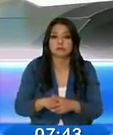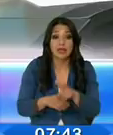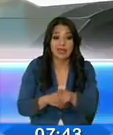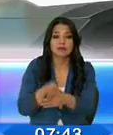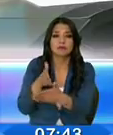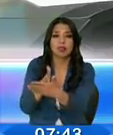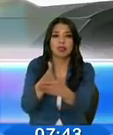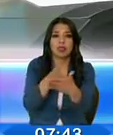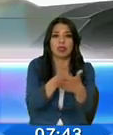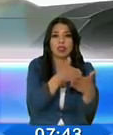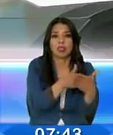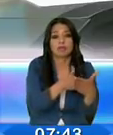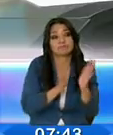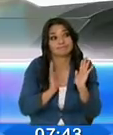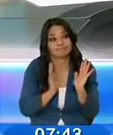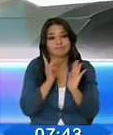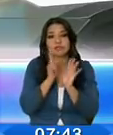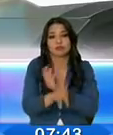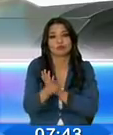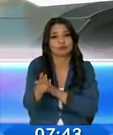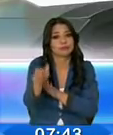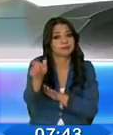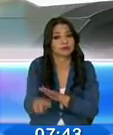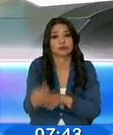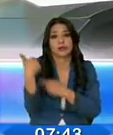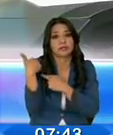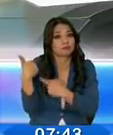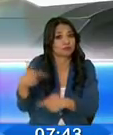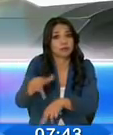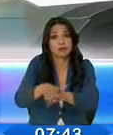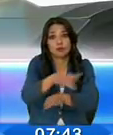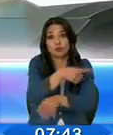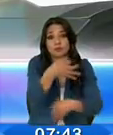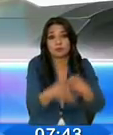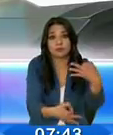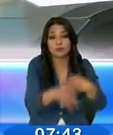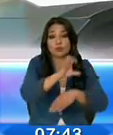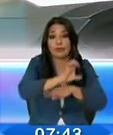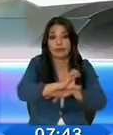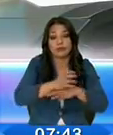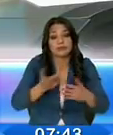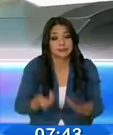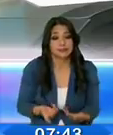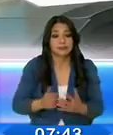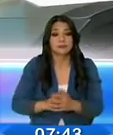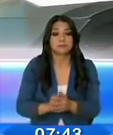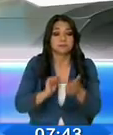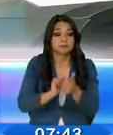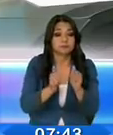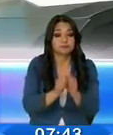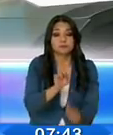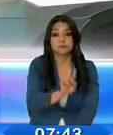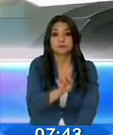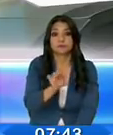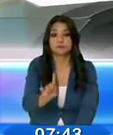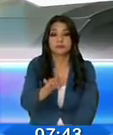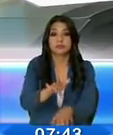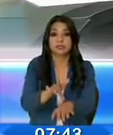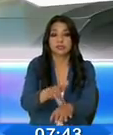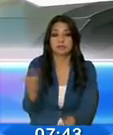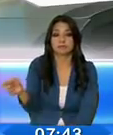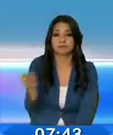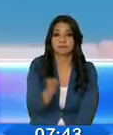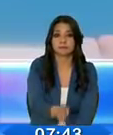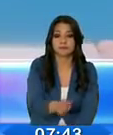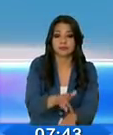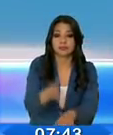ellos, seguir acción de repetición. Esto plantea una complicación y es que a cada uno de ellos hay que citar.